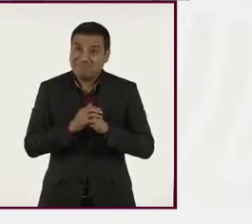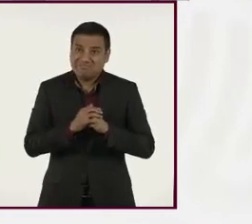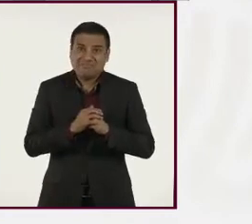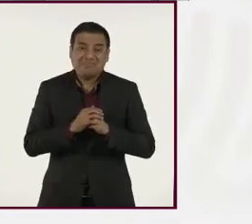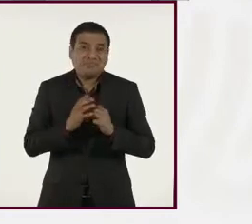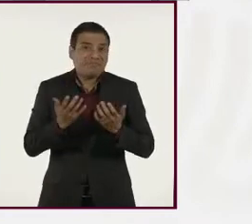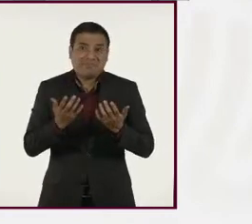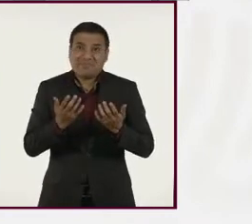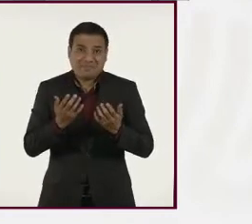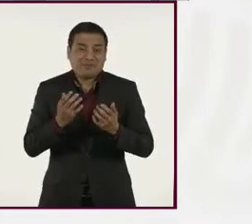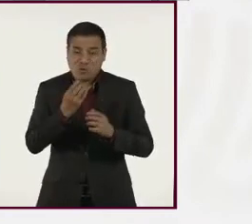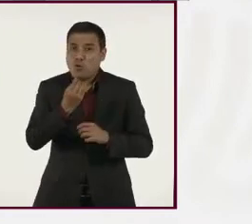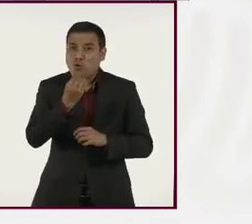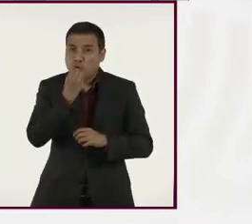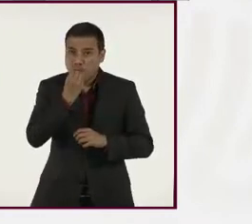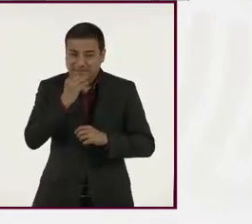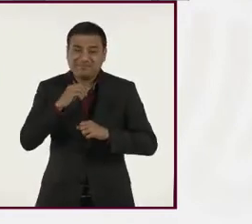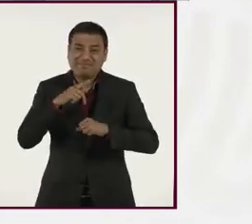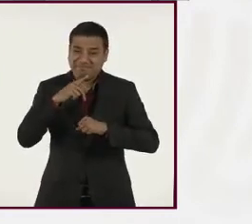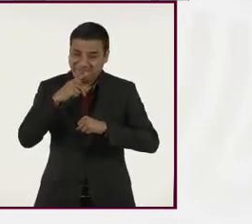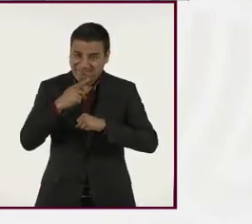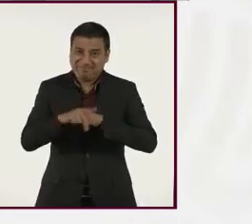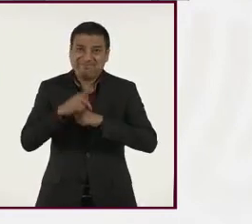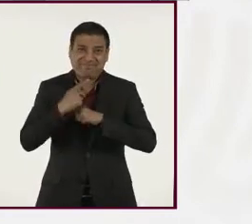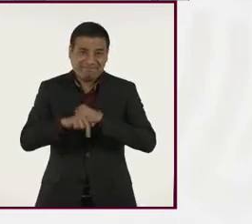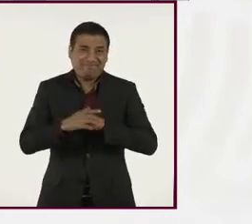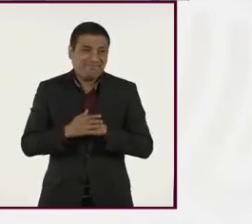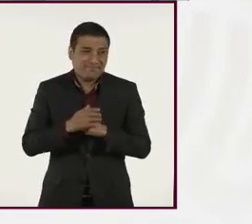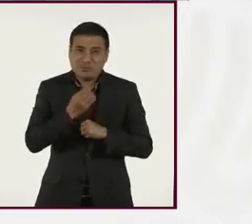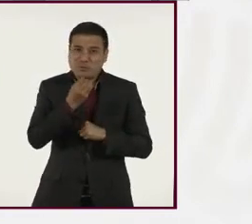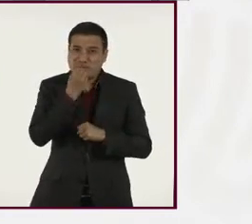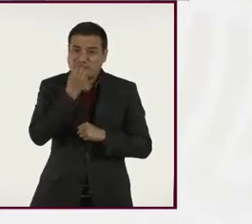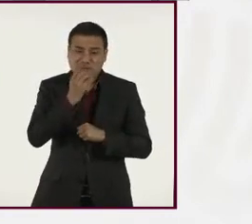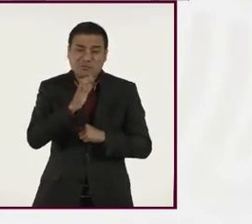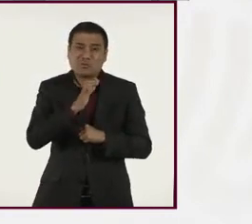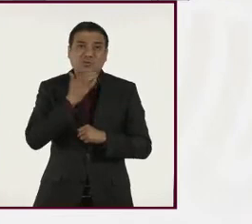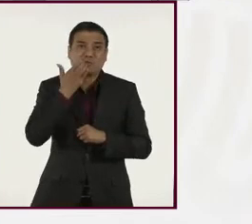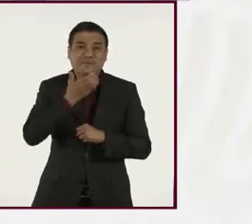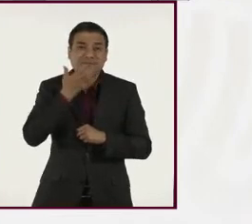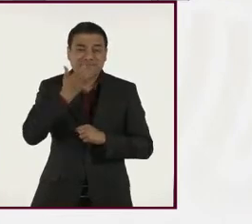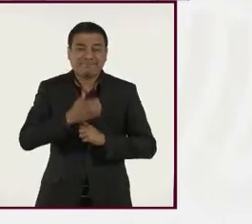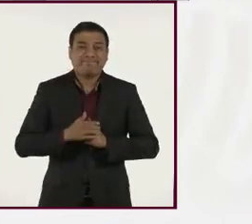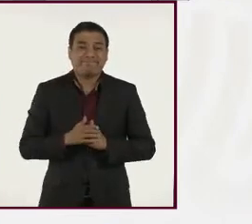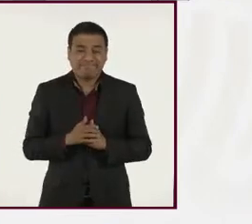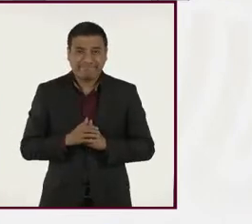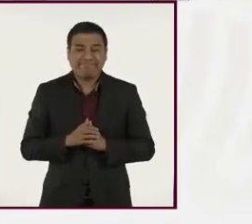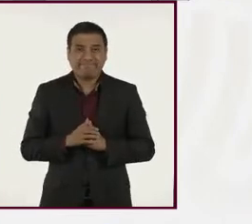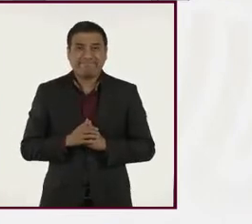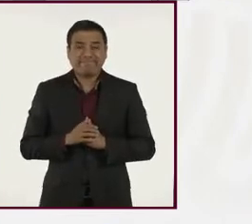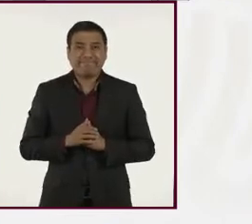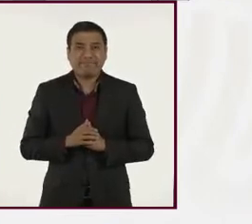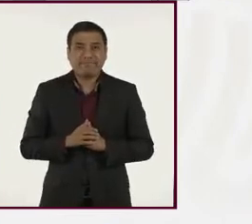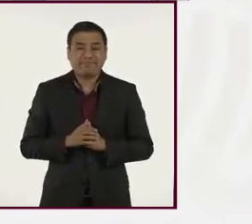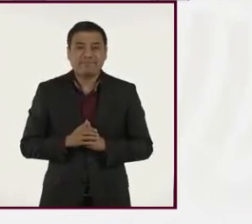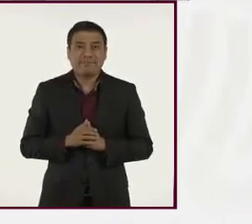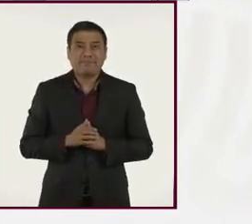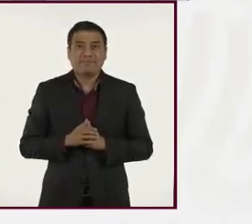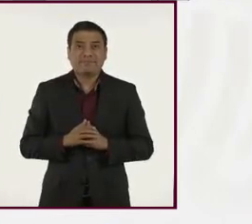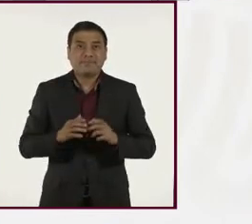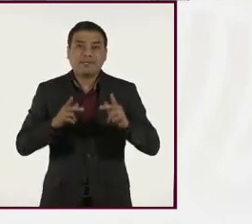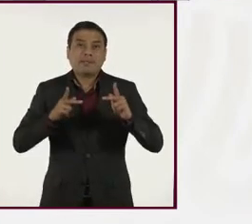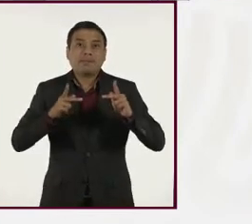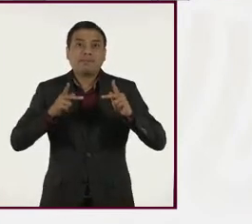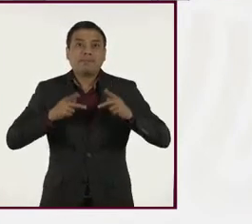adecuado también llegaban a presentar este tipo de conductas de riesgo y muy asociados a este concepto de la delgadez o